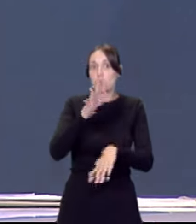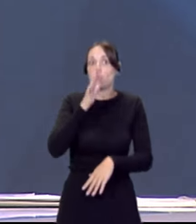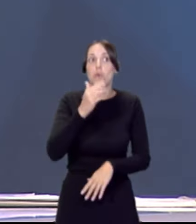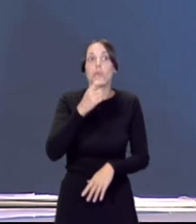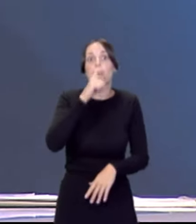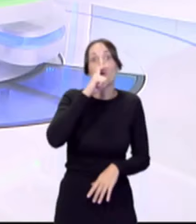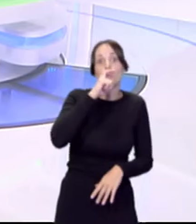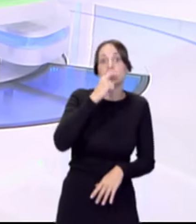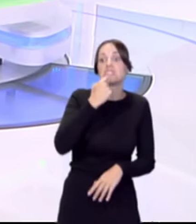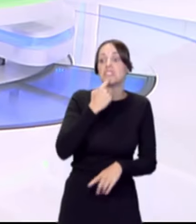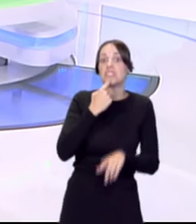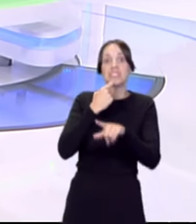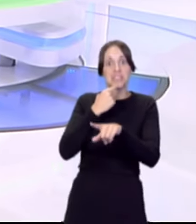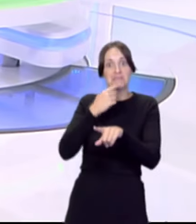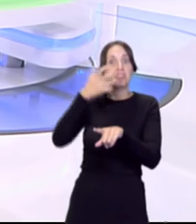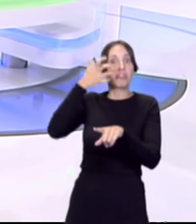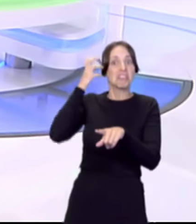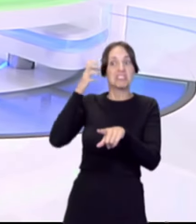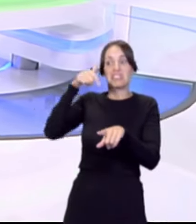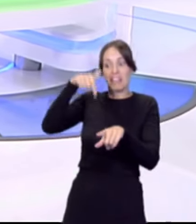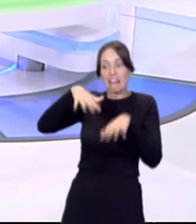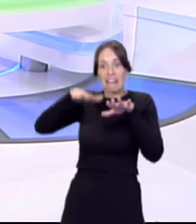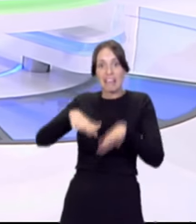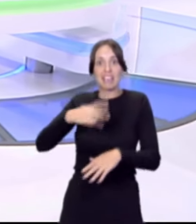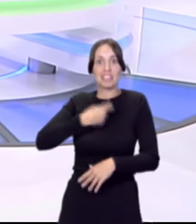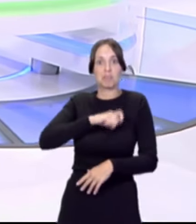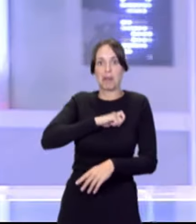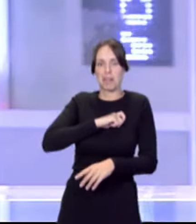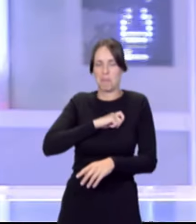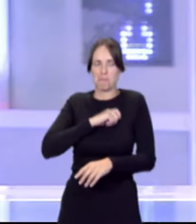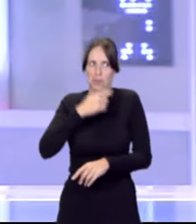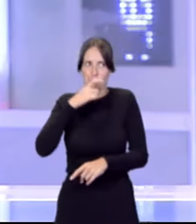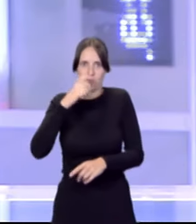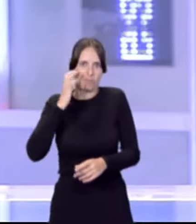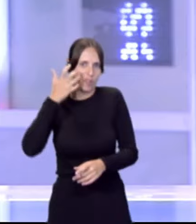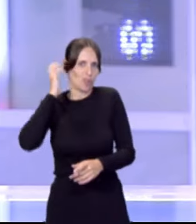pues María Corina Machado está aquí, en nuestro país y en España, ya lo desmiente. Ya, bueno, se forma parte